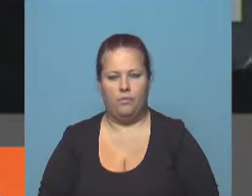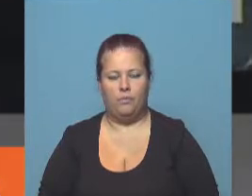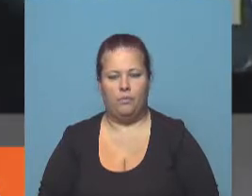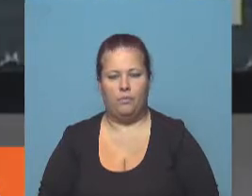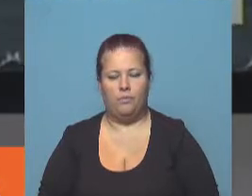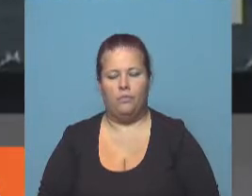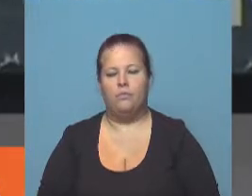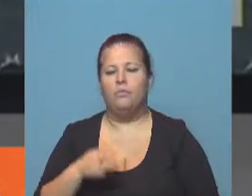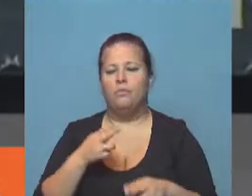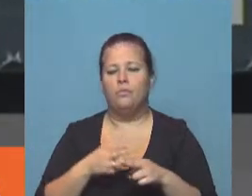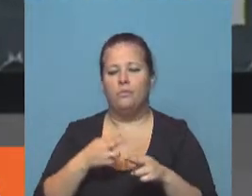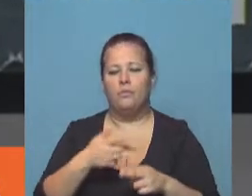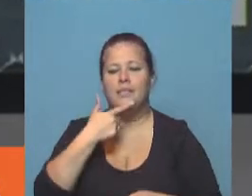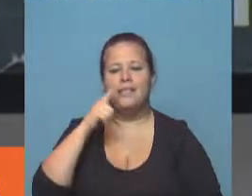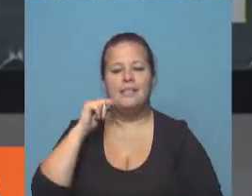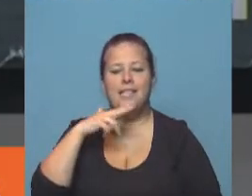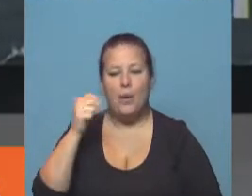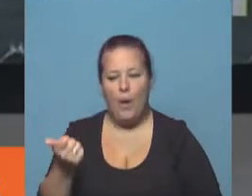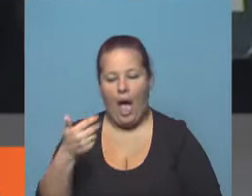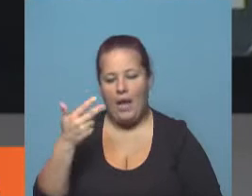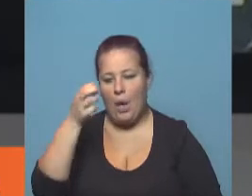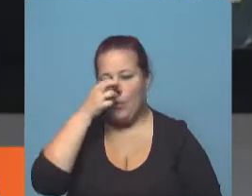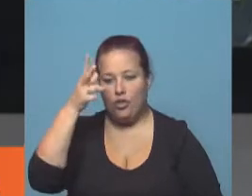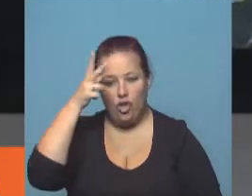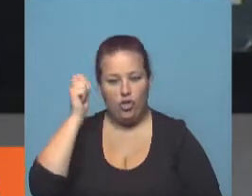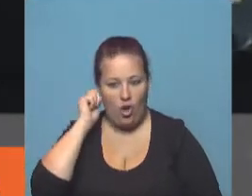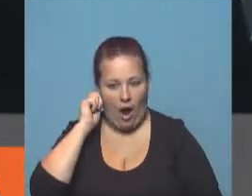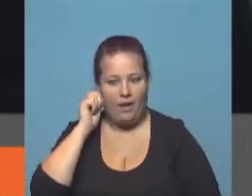Alguien de Rodríguez, Silvana, 28 años.